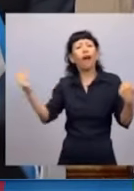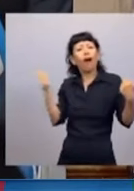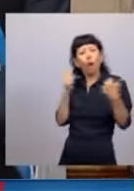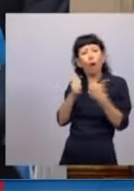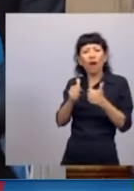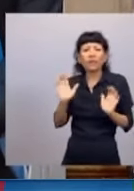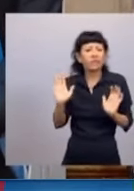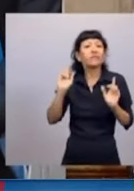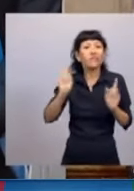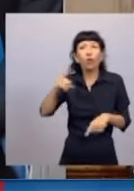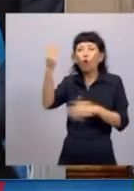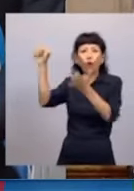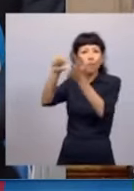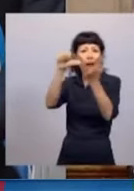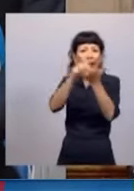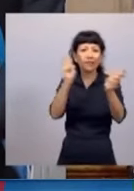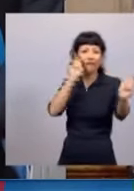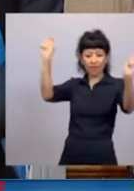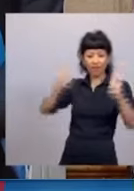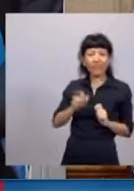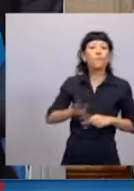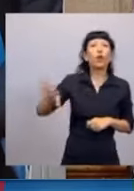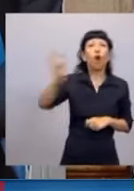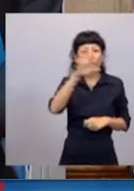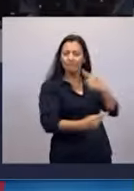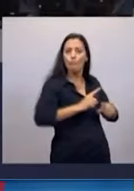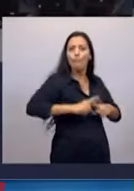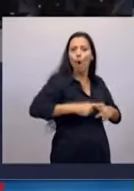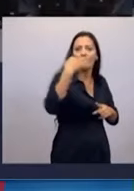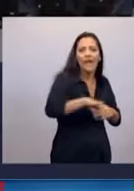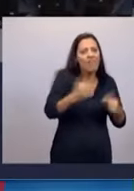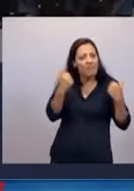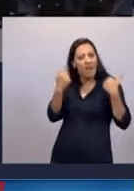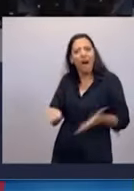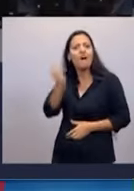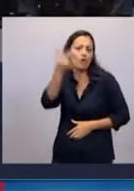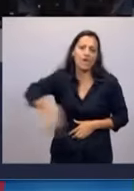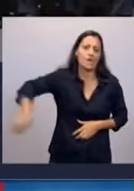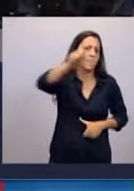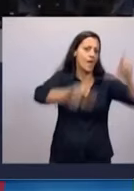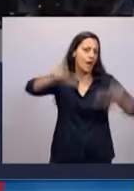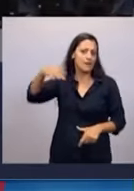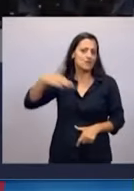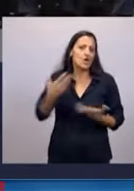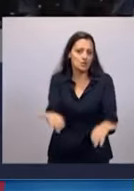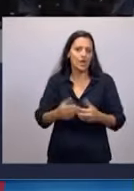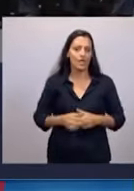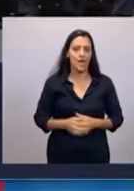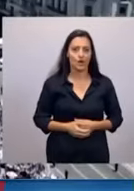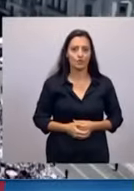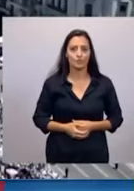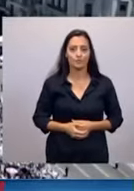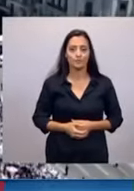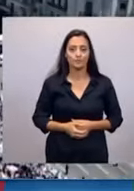paramilitares han estado, y hasta la llegada de Milei, han estado muy cerca del poder. Y entonces hacer la solución